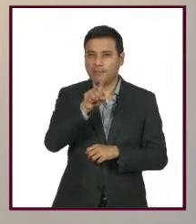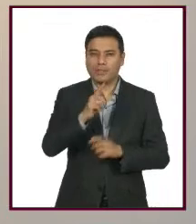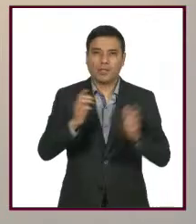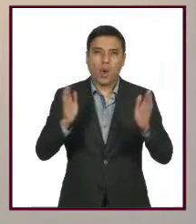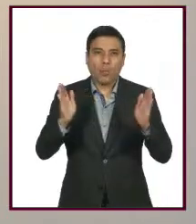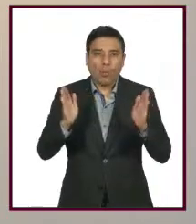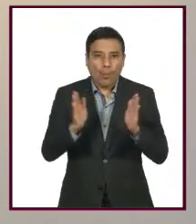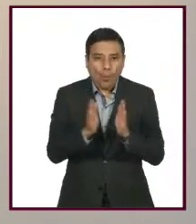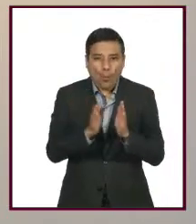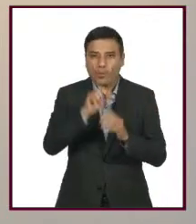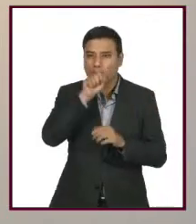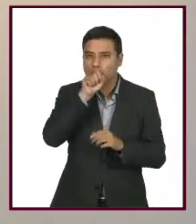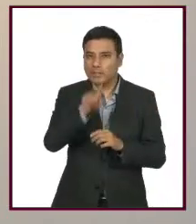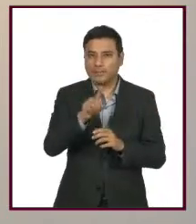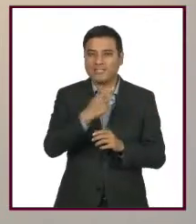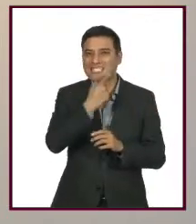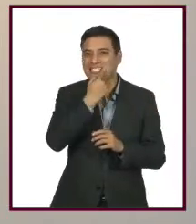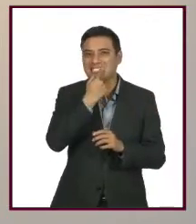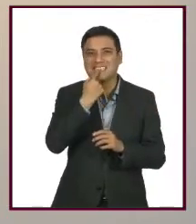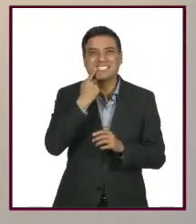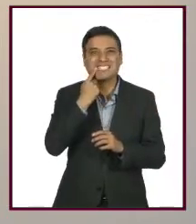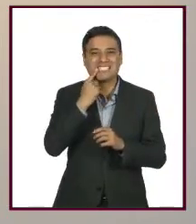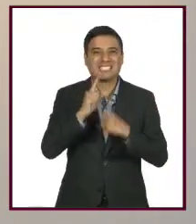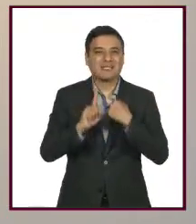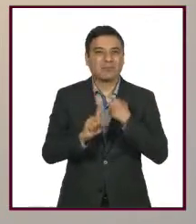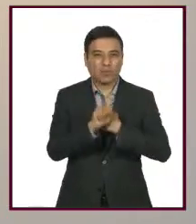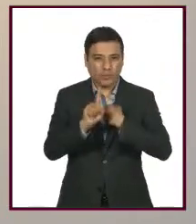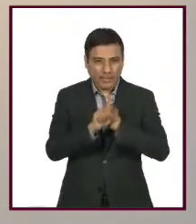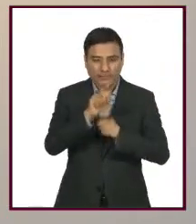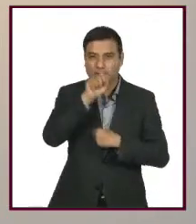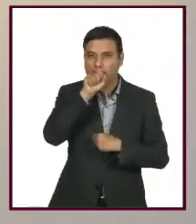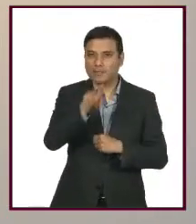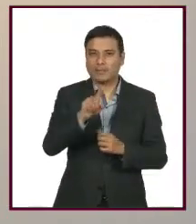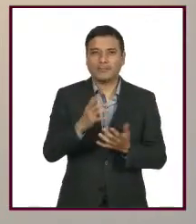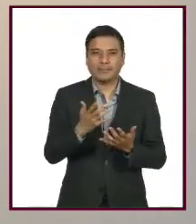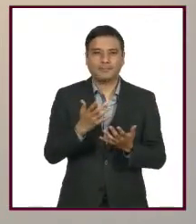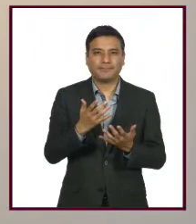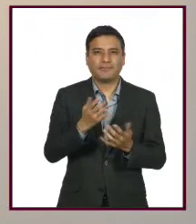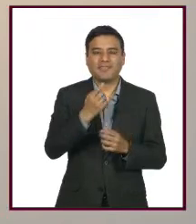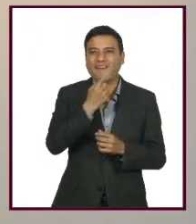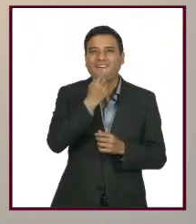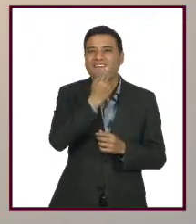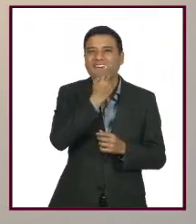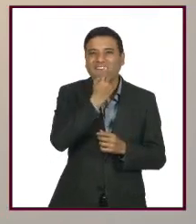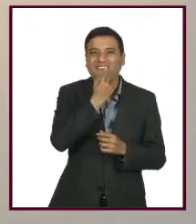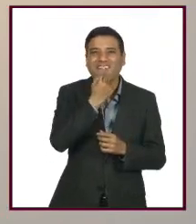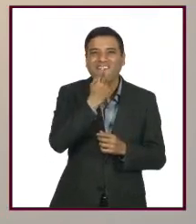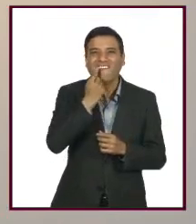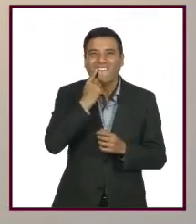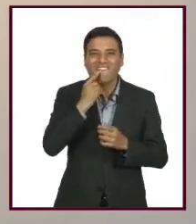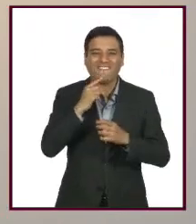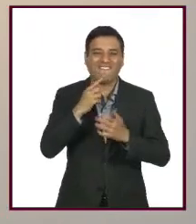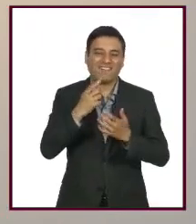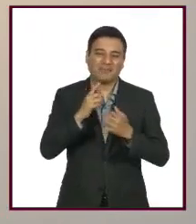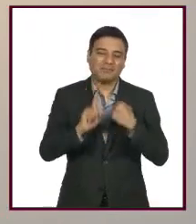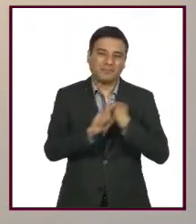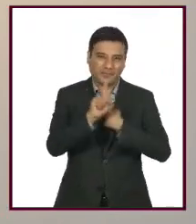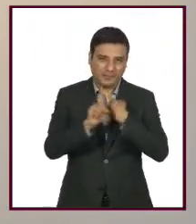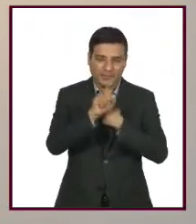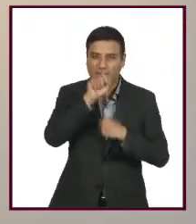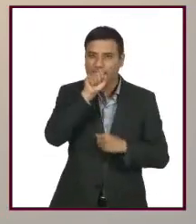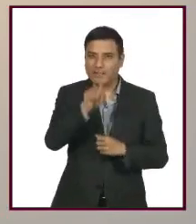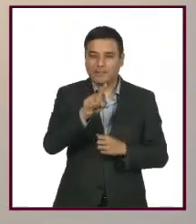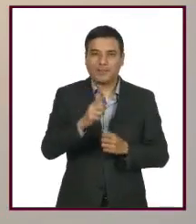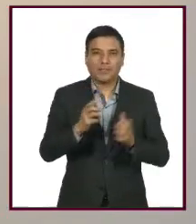importante, alteraciones a nivel dental, ¿no? También se ven alteradas las piezas dentales, lo del peso, lo de